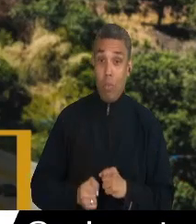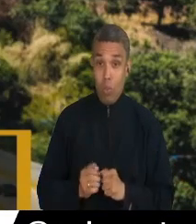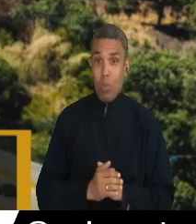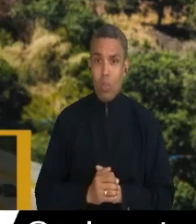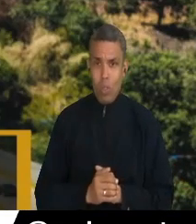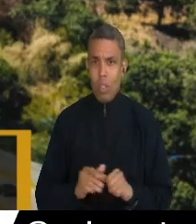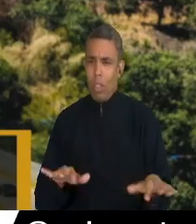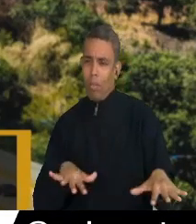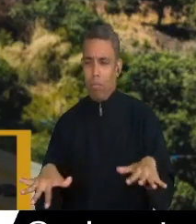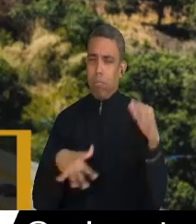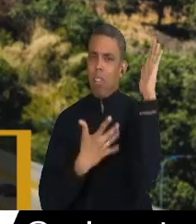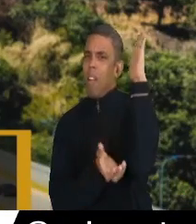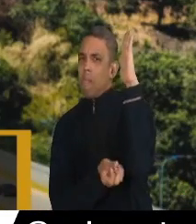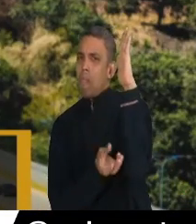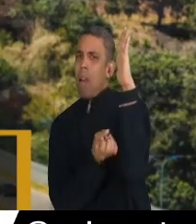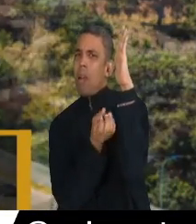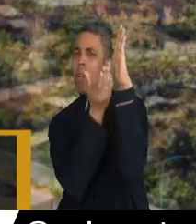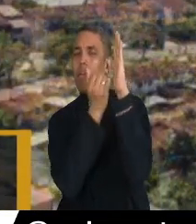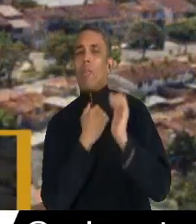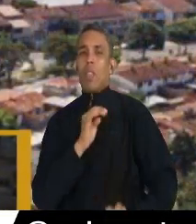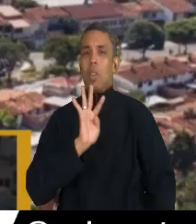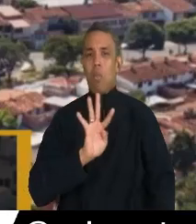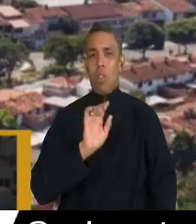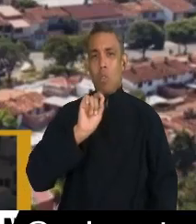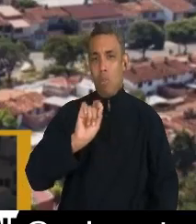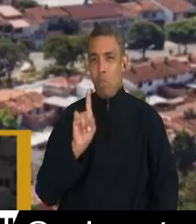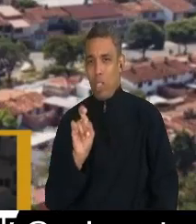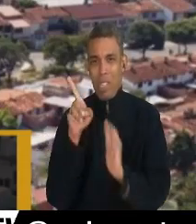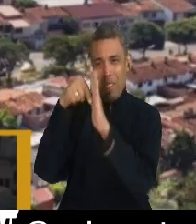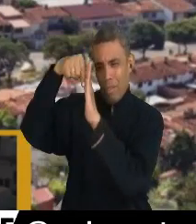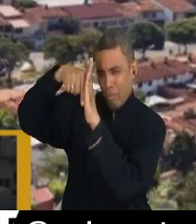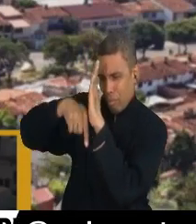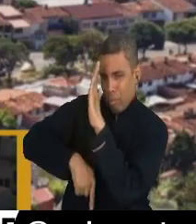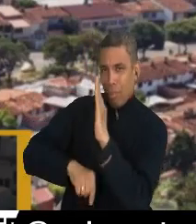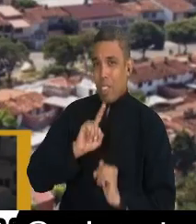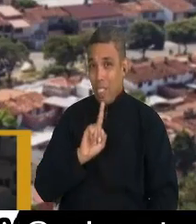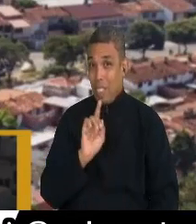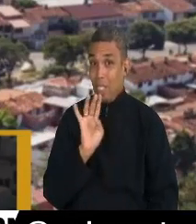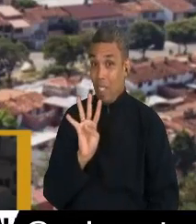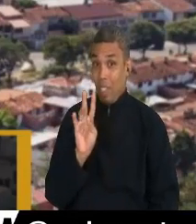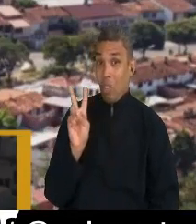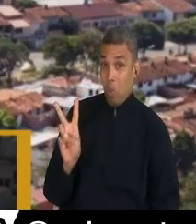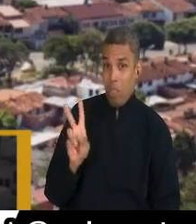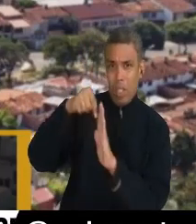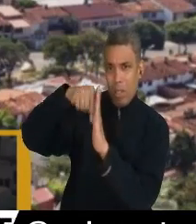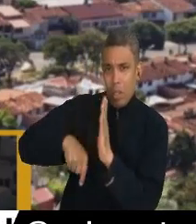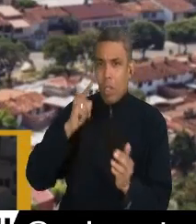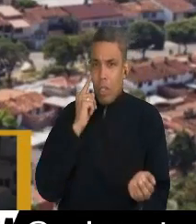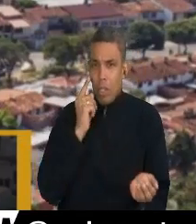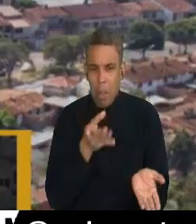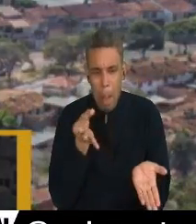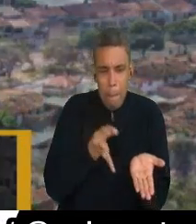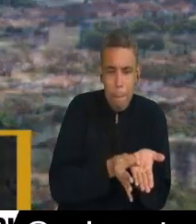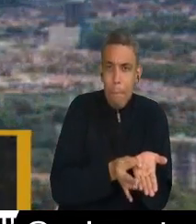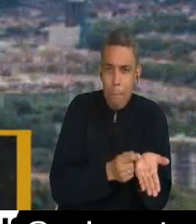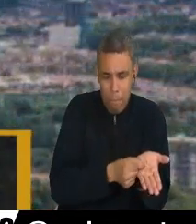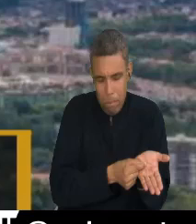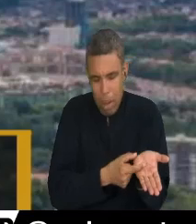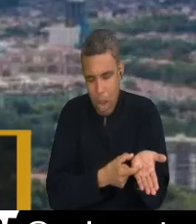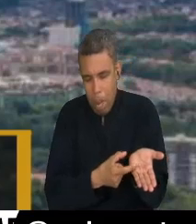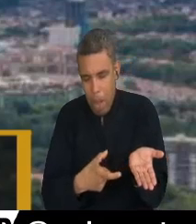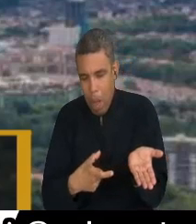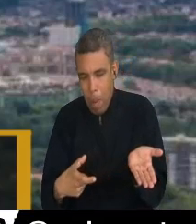tuvo una magnitud de 4.6 y una profundidad de 142 kilómetros. Su epicentro se ubicó a un kilómetro de la cabecera